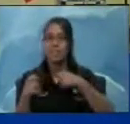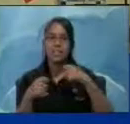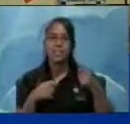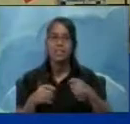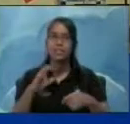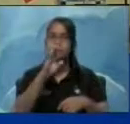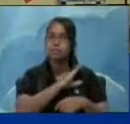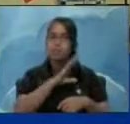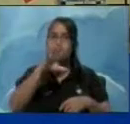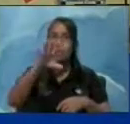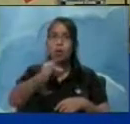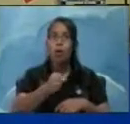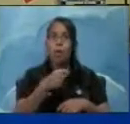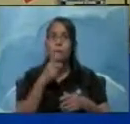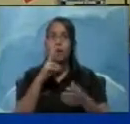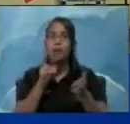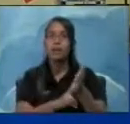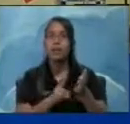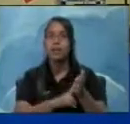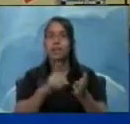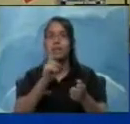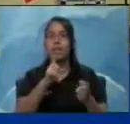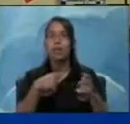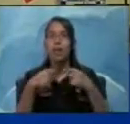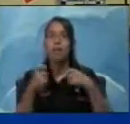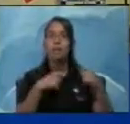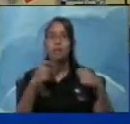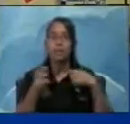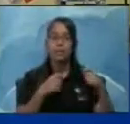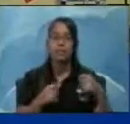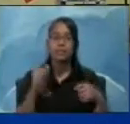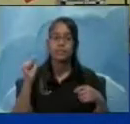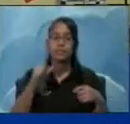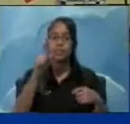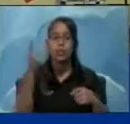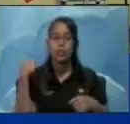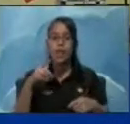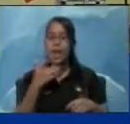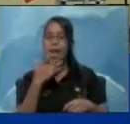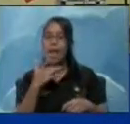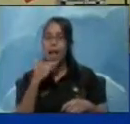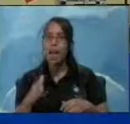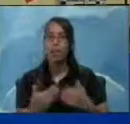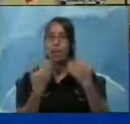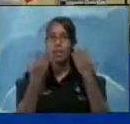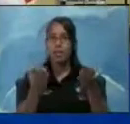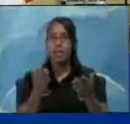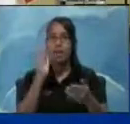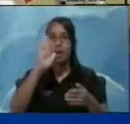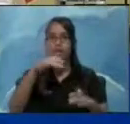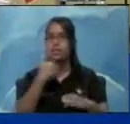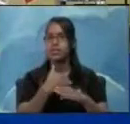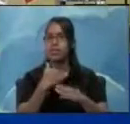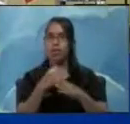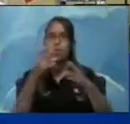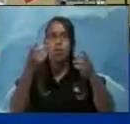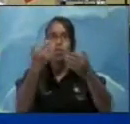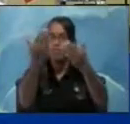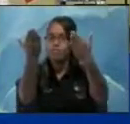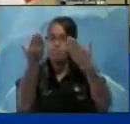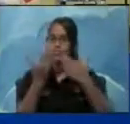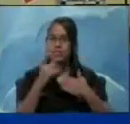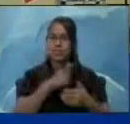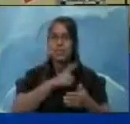compra la verdad y no no la vend la venda si usted tiene algo que dar así como lo recibiste